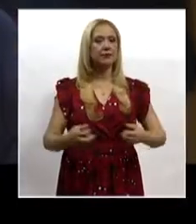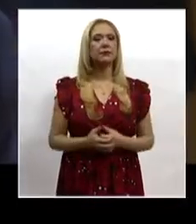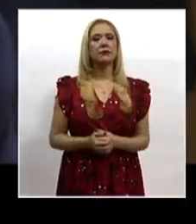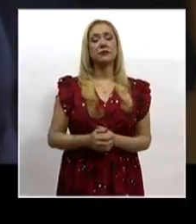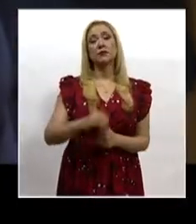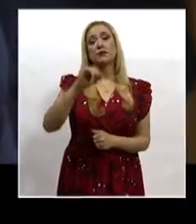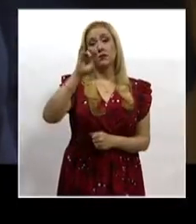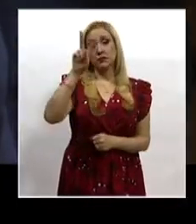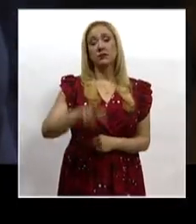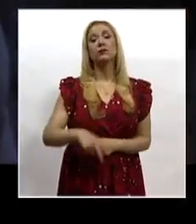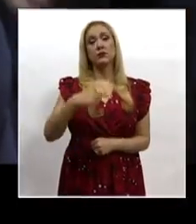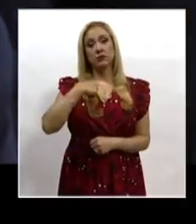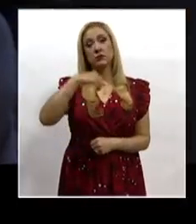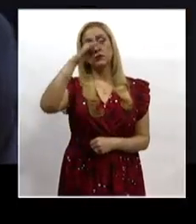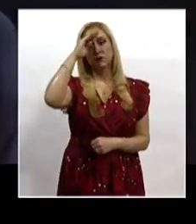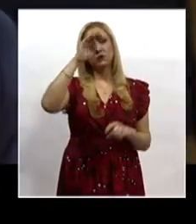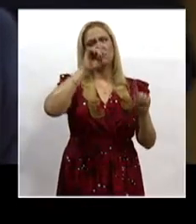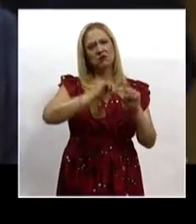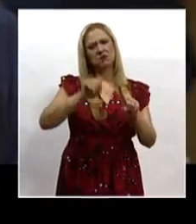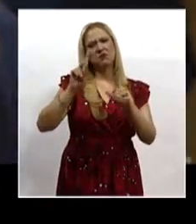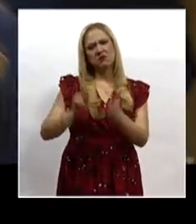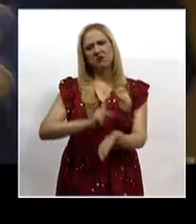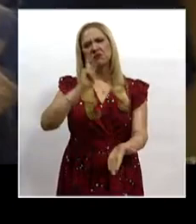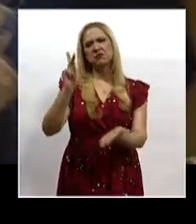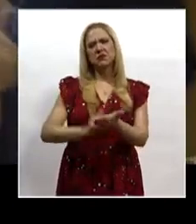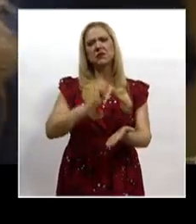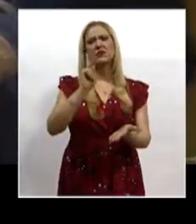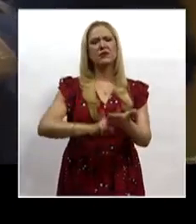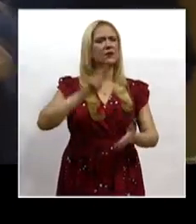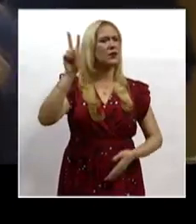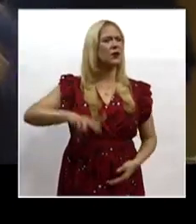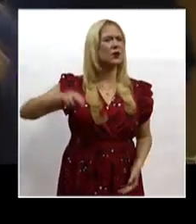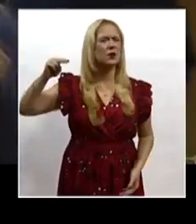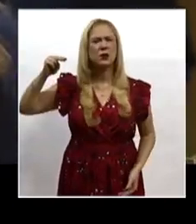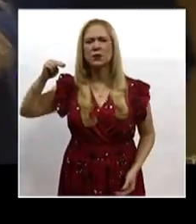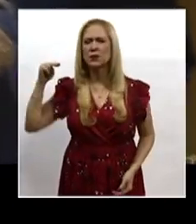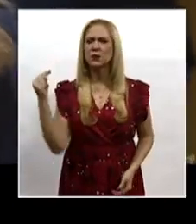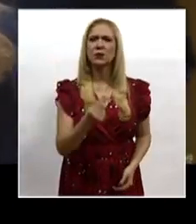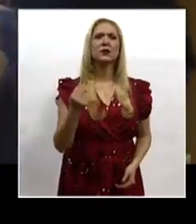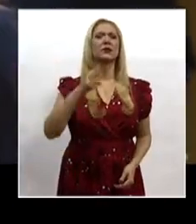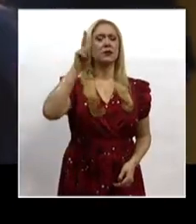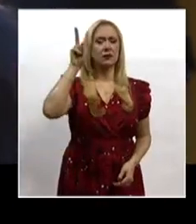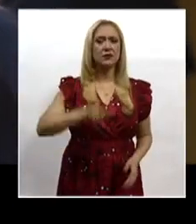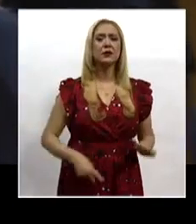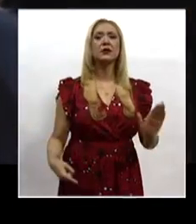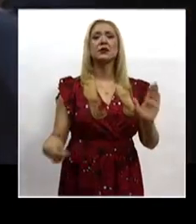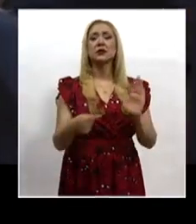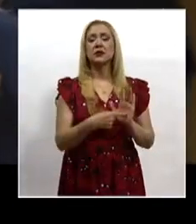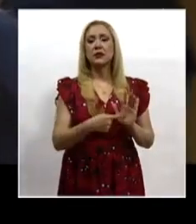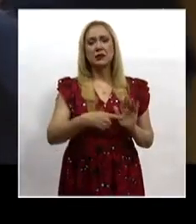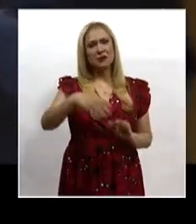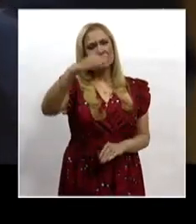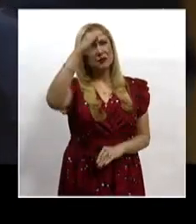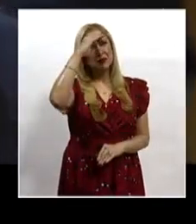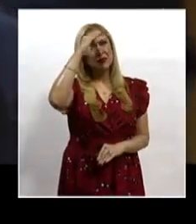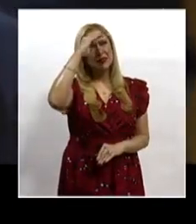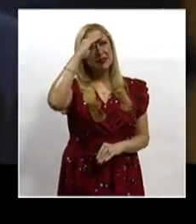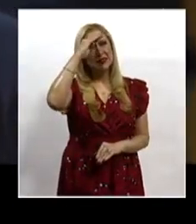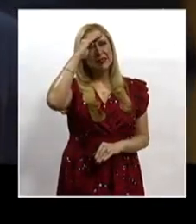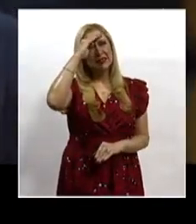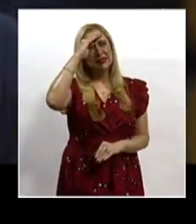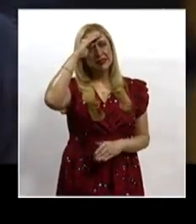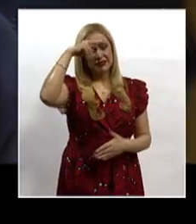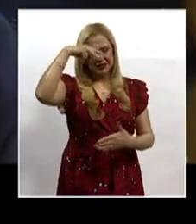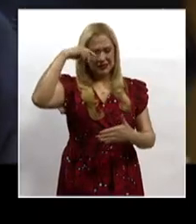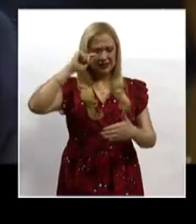He sostenido en diferentes ocasiones ya la urgencia y pertinencia de reflexionar en esta gran